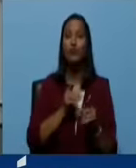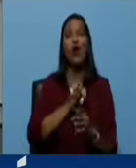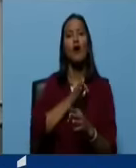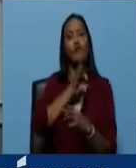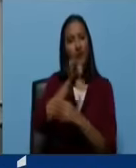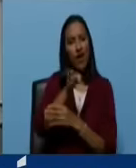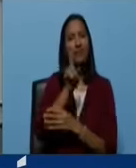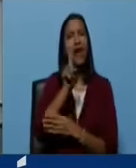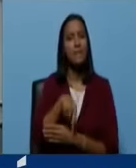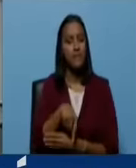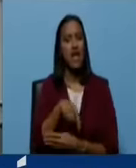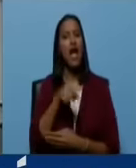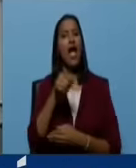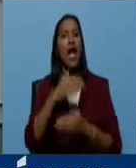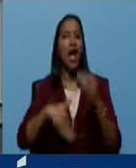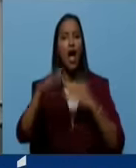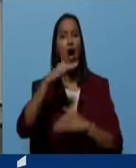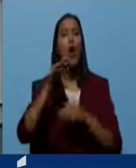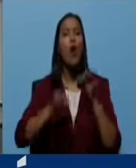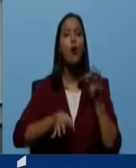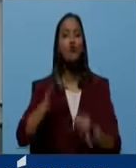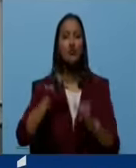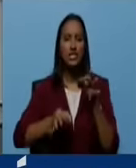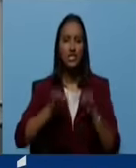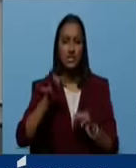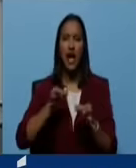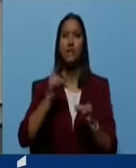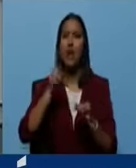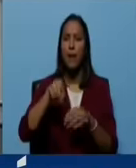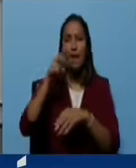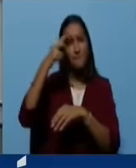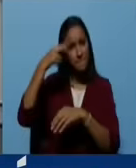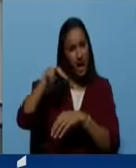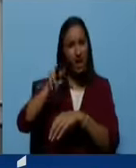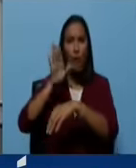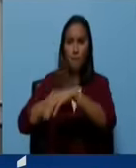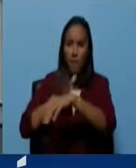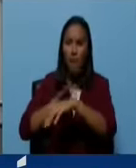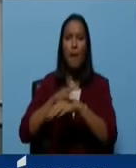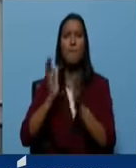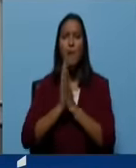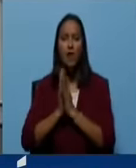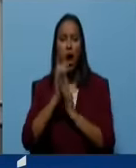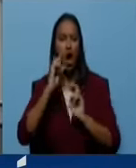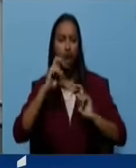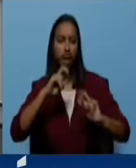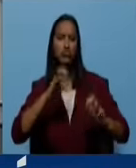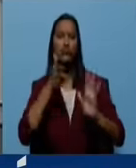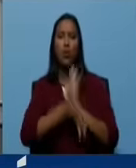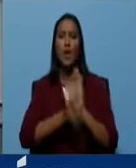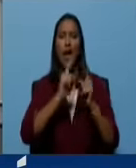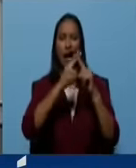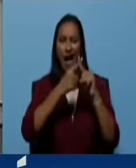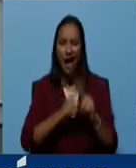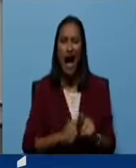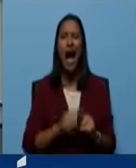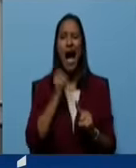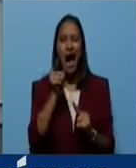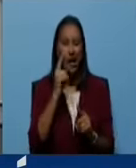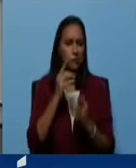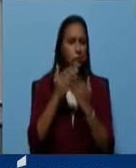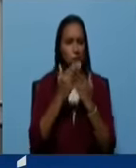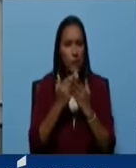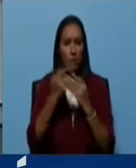superior del Tribunal Electoral del Poder Judicial de la Federación. Luego de un estudio minucioso, dicha